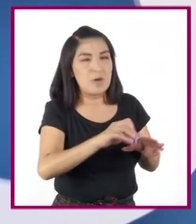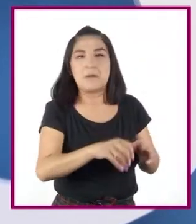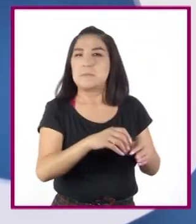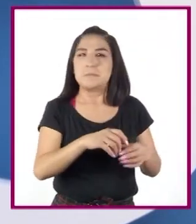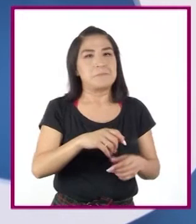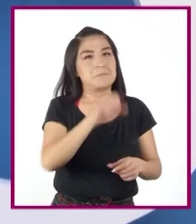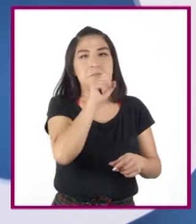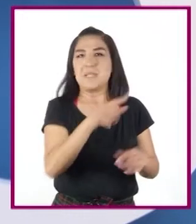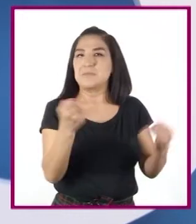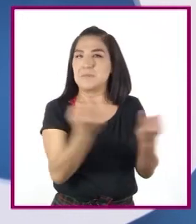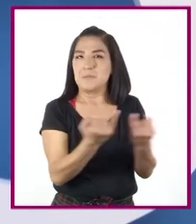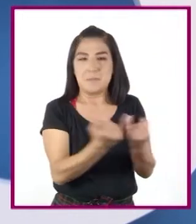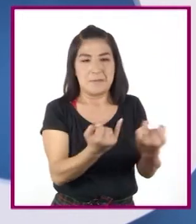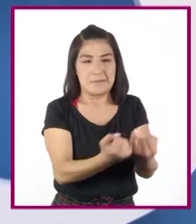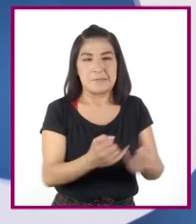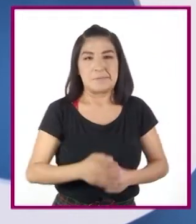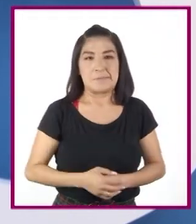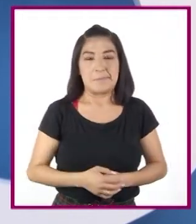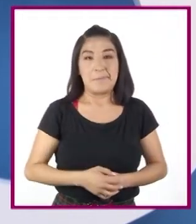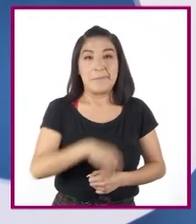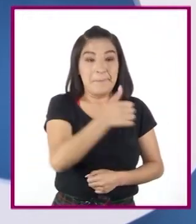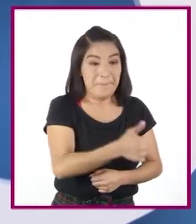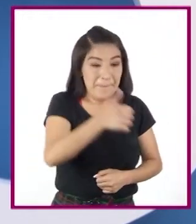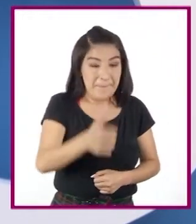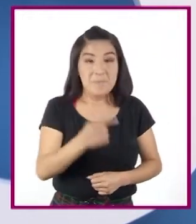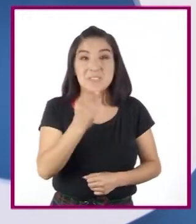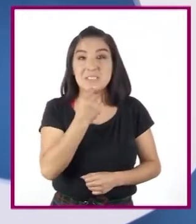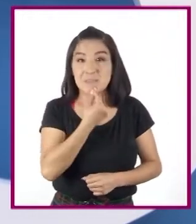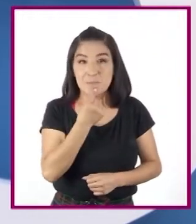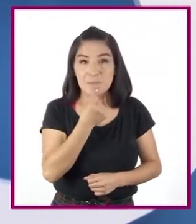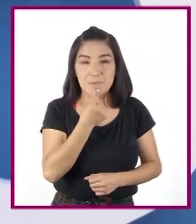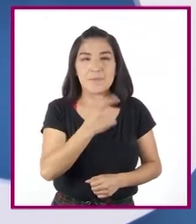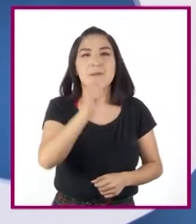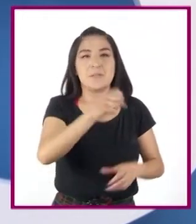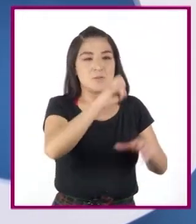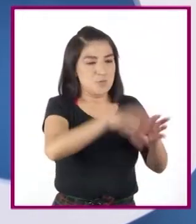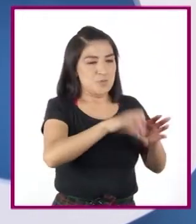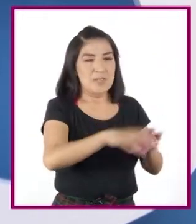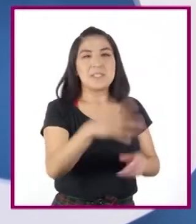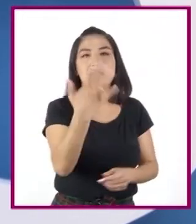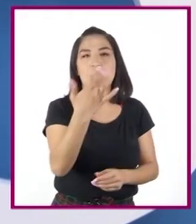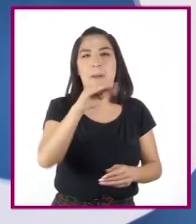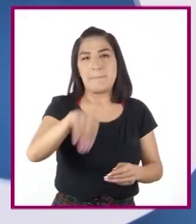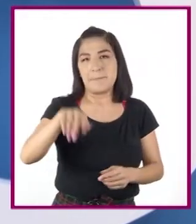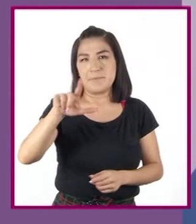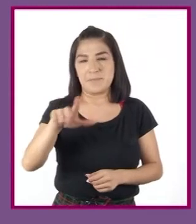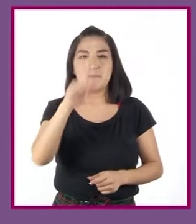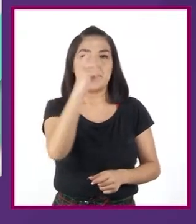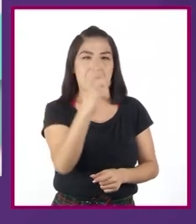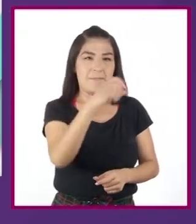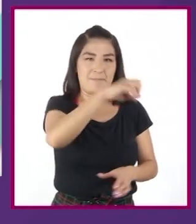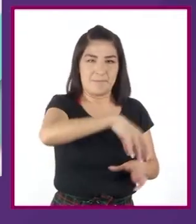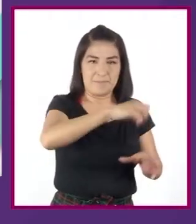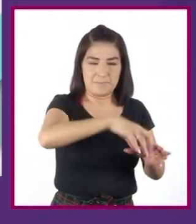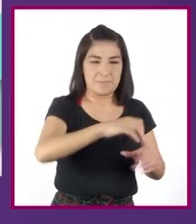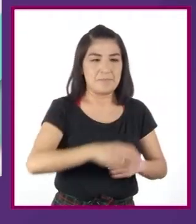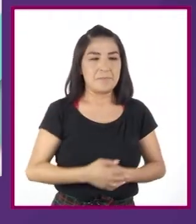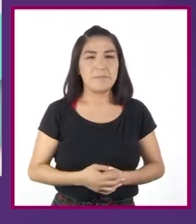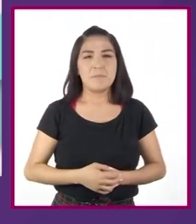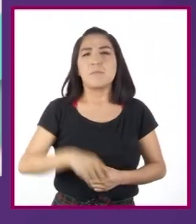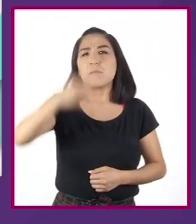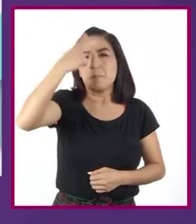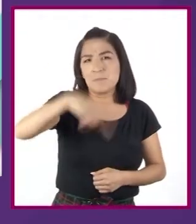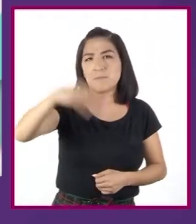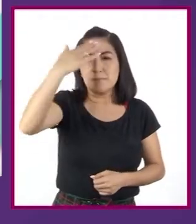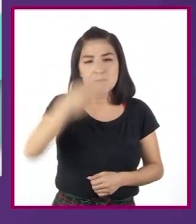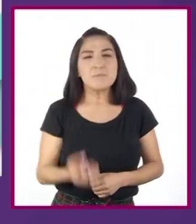Esto significa que por cada segundo que pase, caerán 50 mililitros de agua al recipiente. Para saber cuál